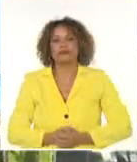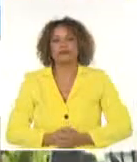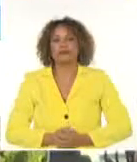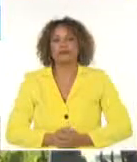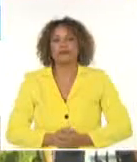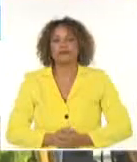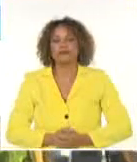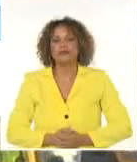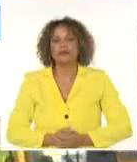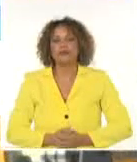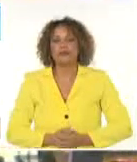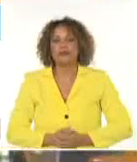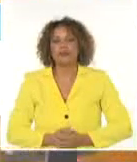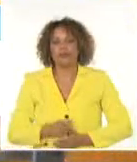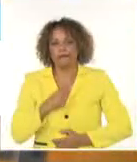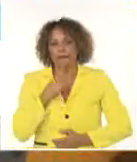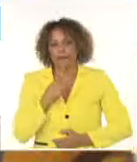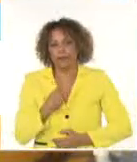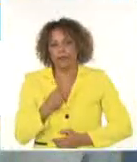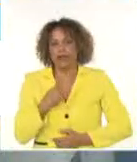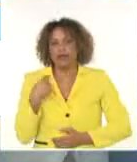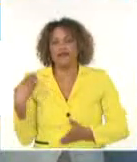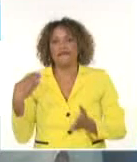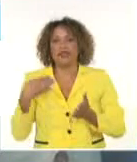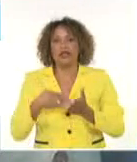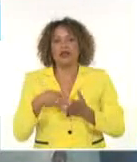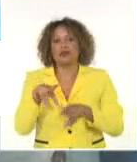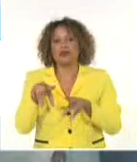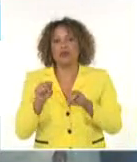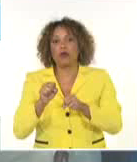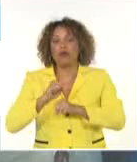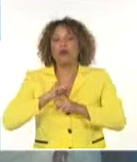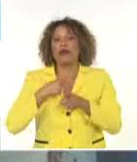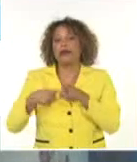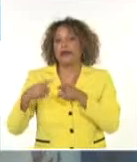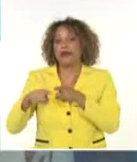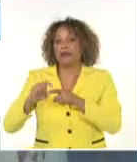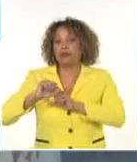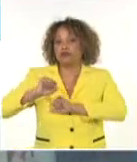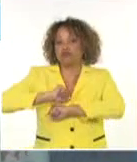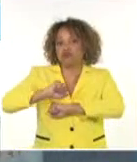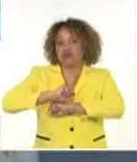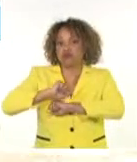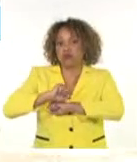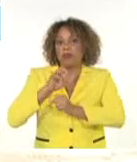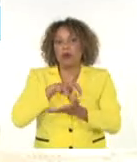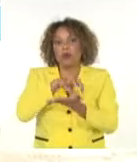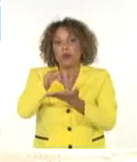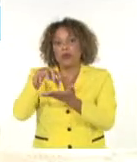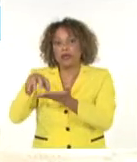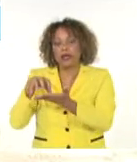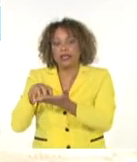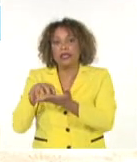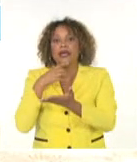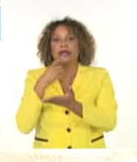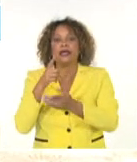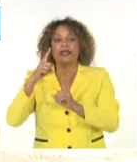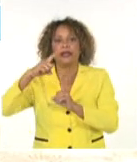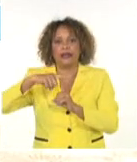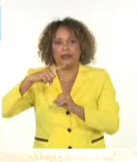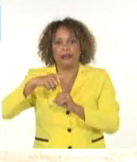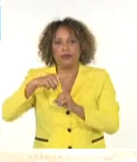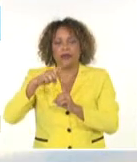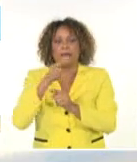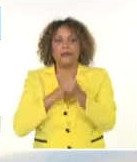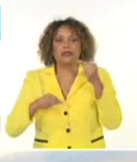A la provincia llegaron las 10 nuevas electrobombas para ser ubicadas en la planta potabilizadora El Rincón, principal suministradora de